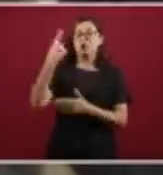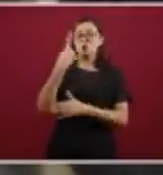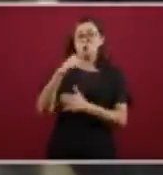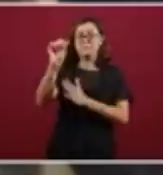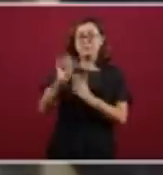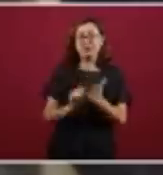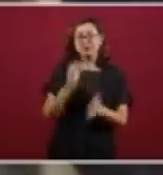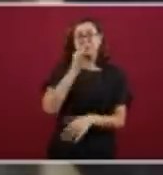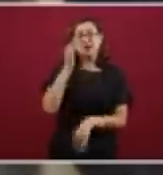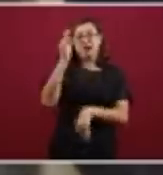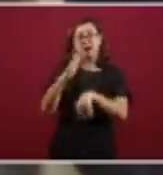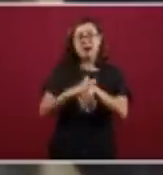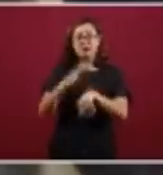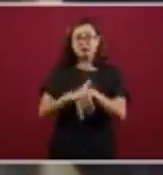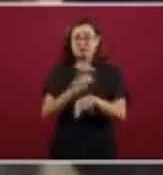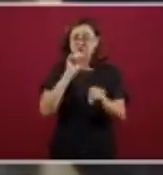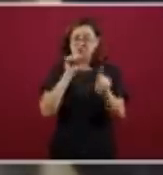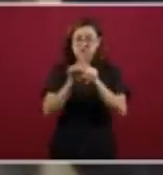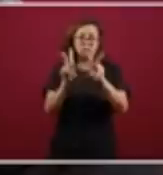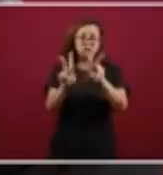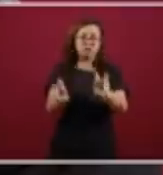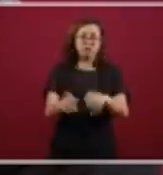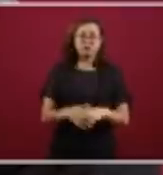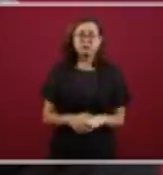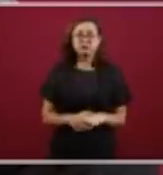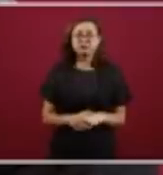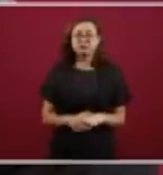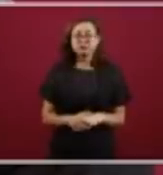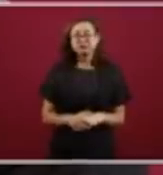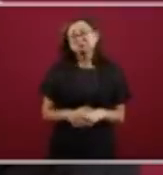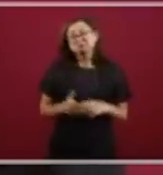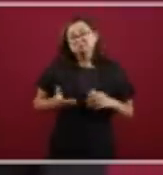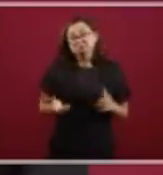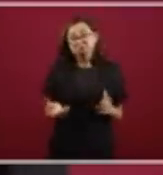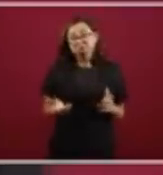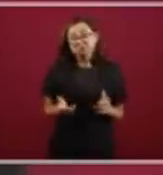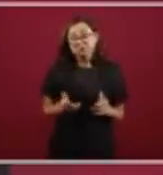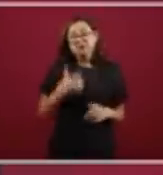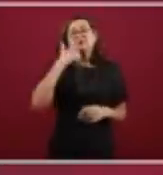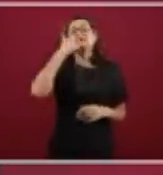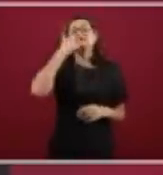mes que les puse ese tipo de casos. Entonces, si usted gusta,